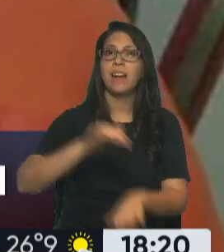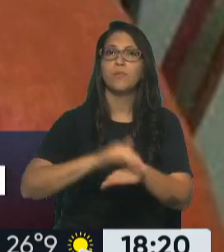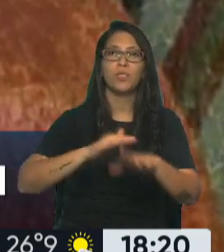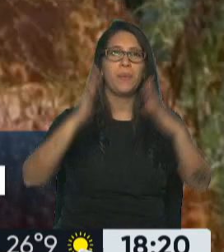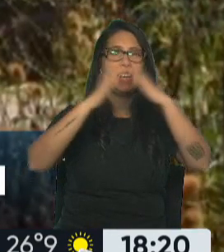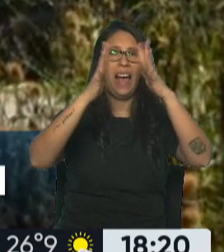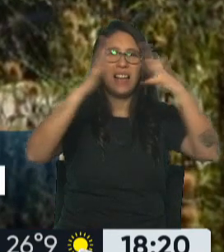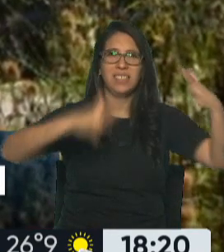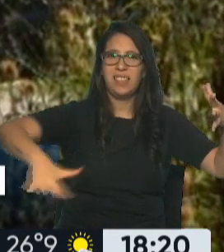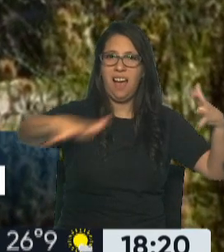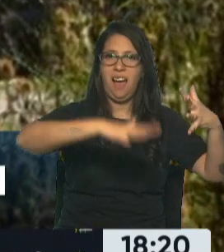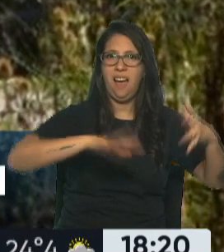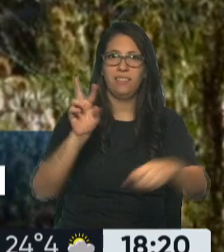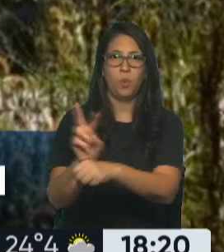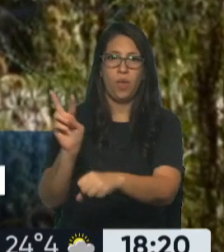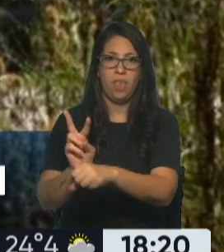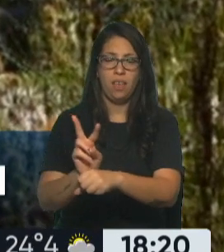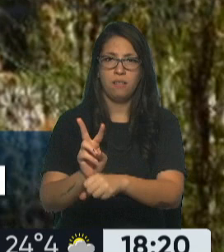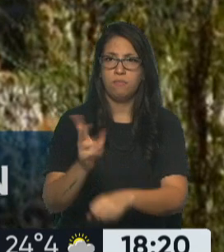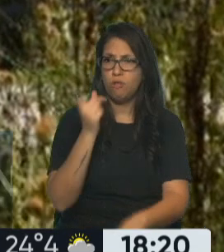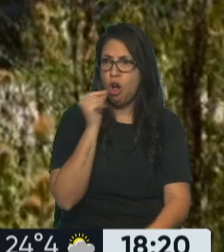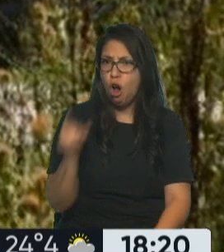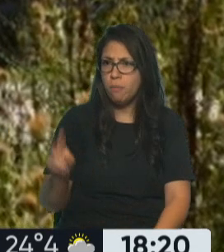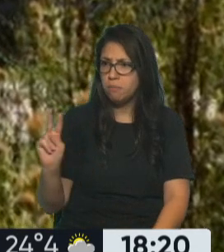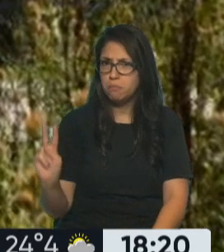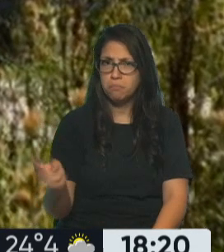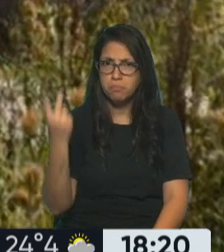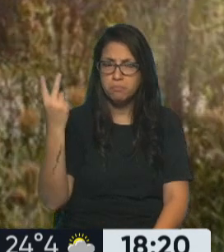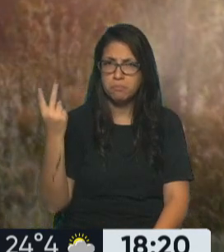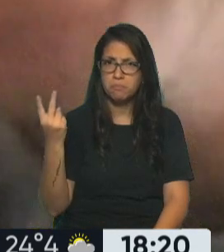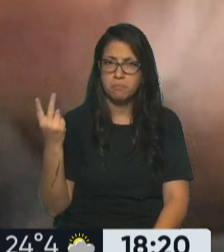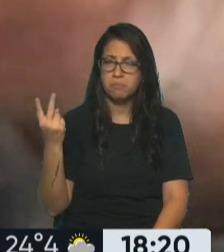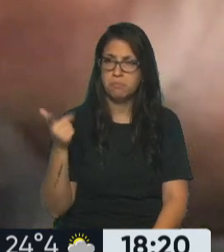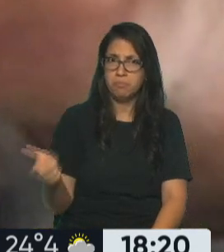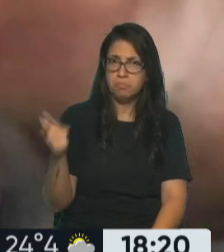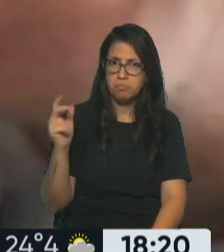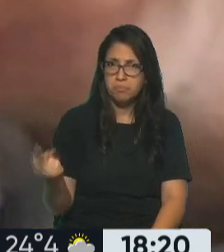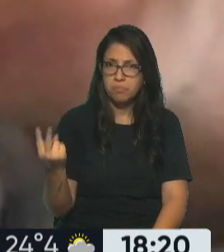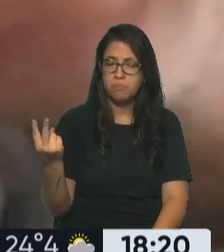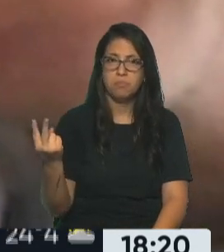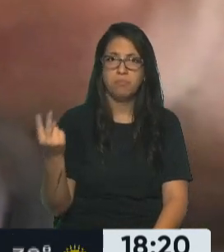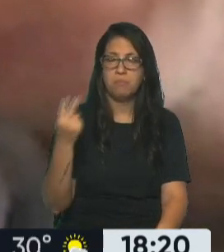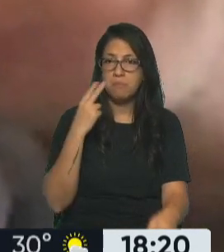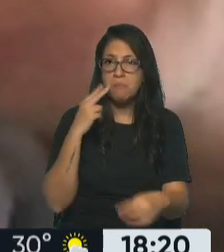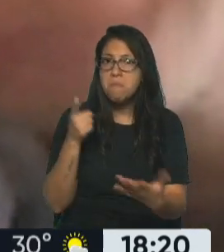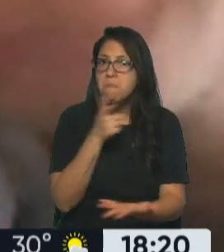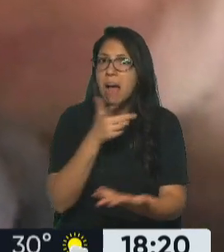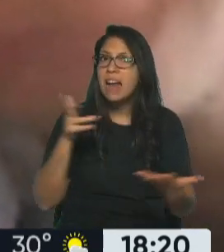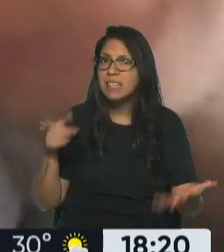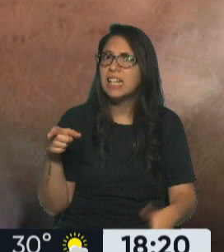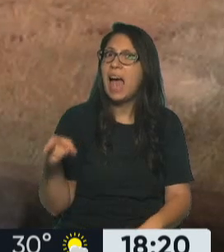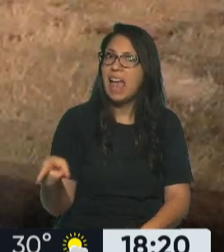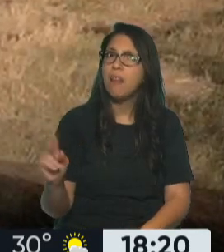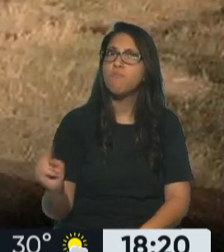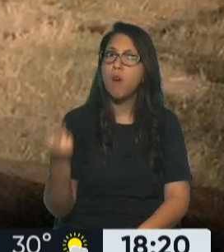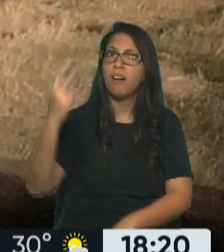estancia. La muerte del padre dio un vuelco a la causa y en un primer momento lo tuvo a él mismo, al